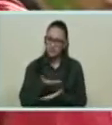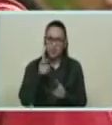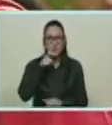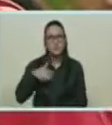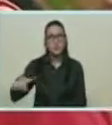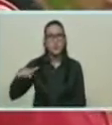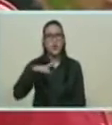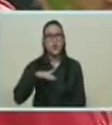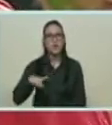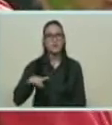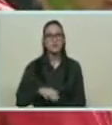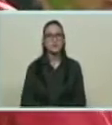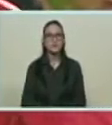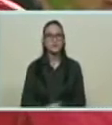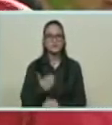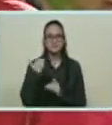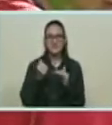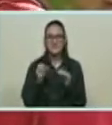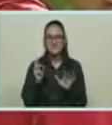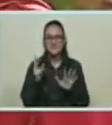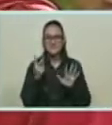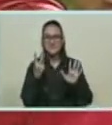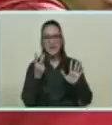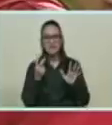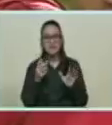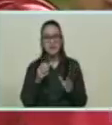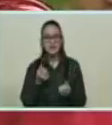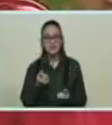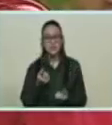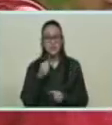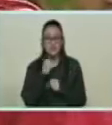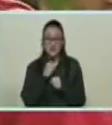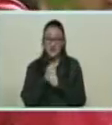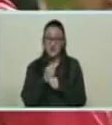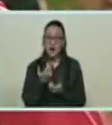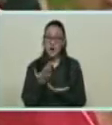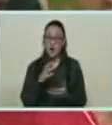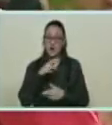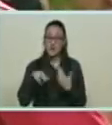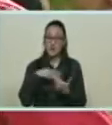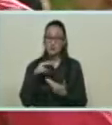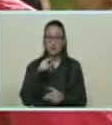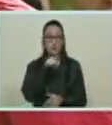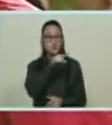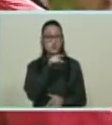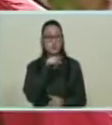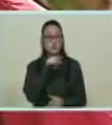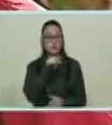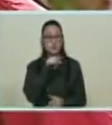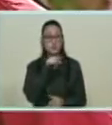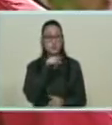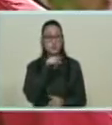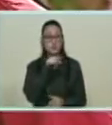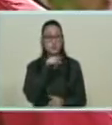Yo enumeraba no menos de 7 creaciones heroicas de la revolución que ha dirigido usted en estos últimos meses.